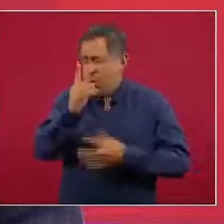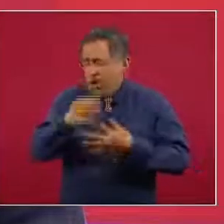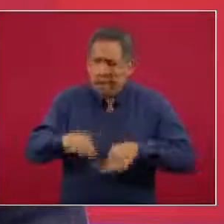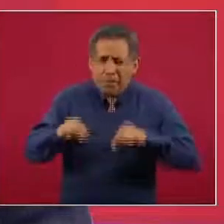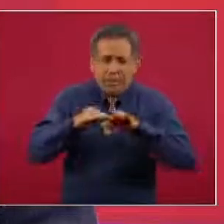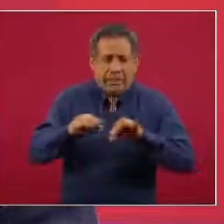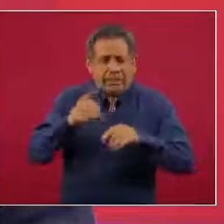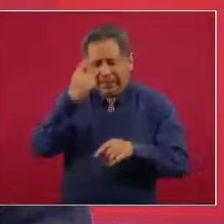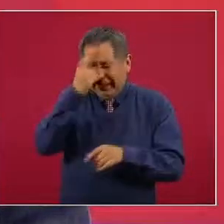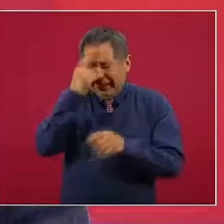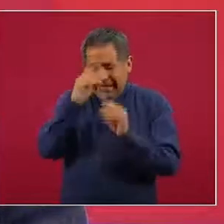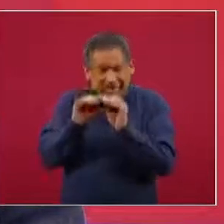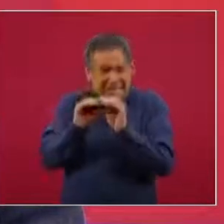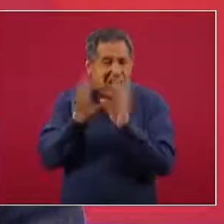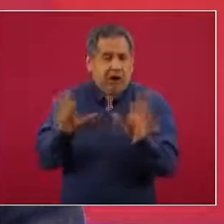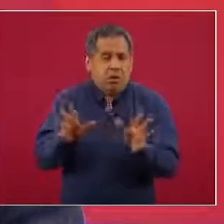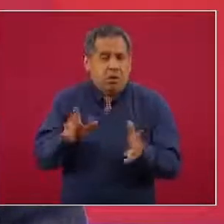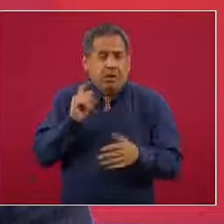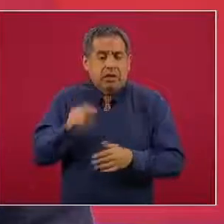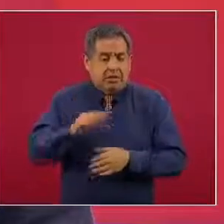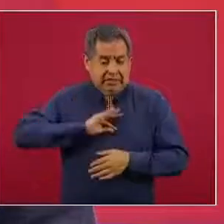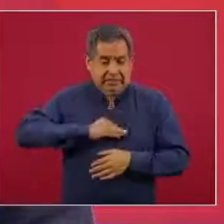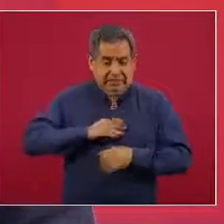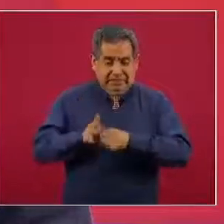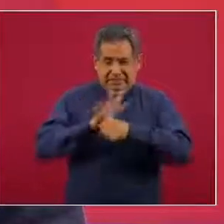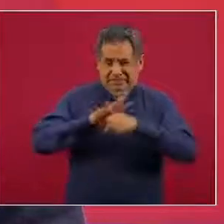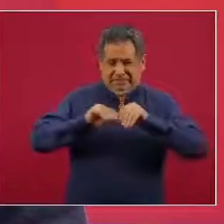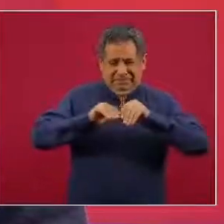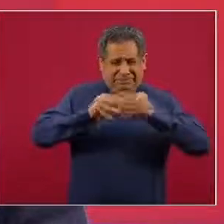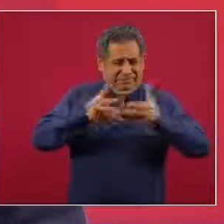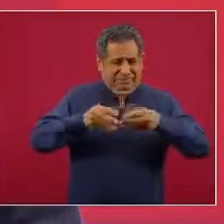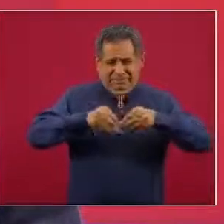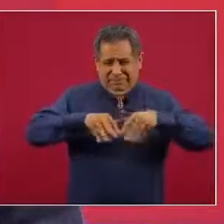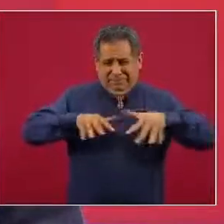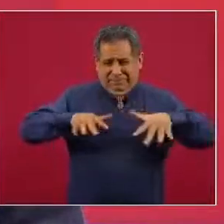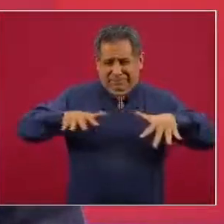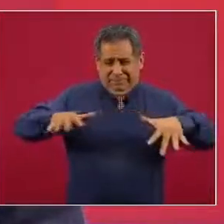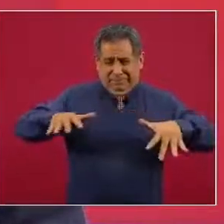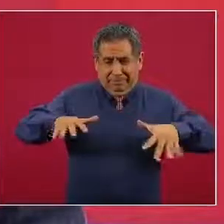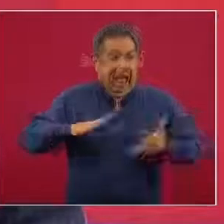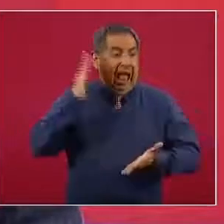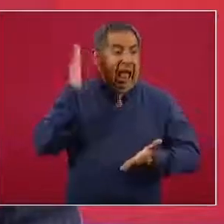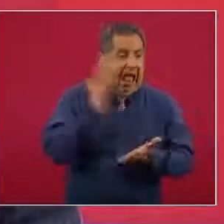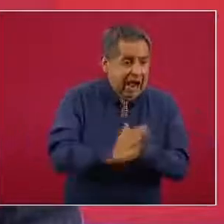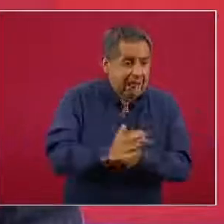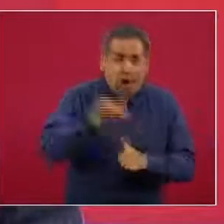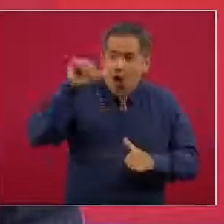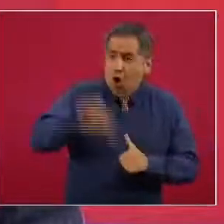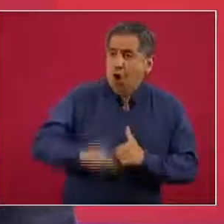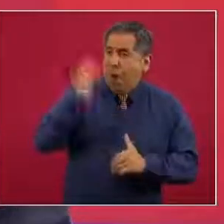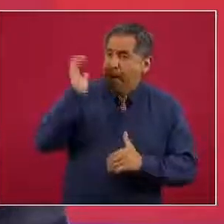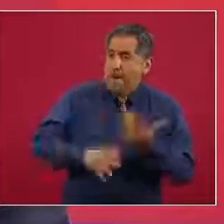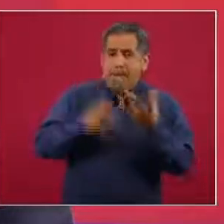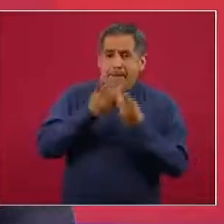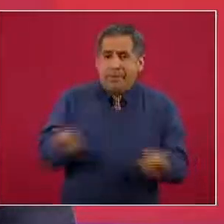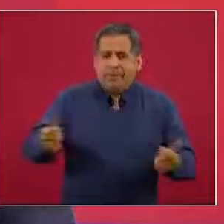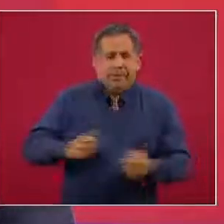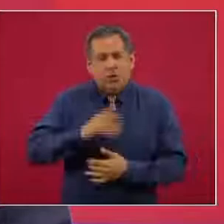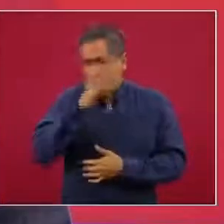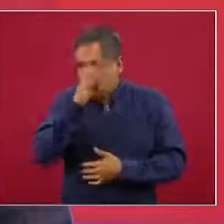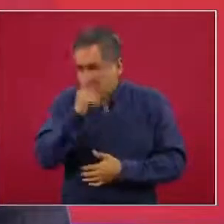importante tener claro que las epidemias generalizadas no se pueden acabar de un día para otro. No se